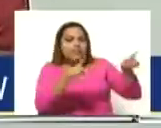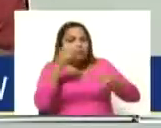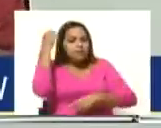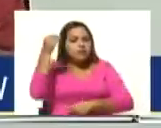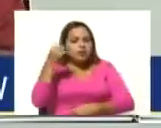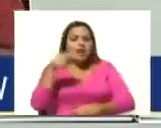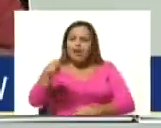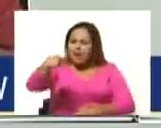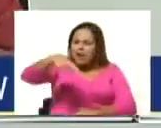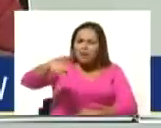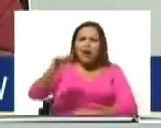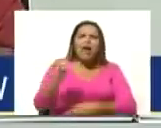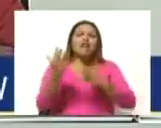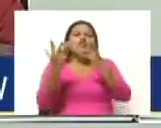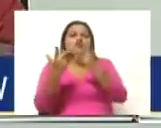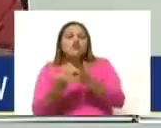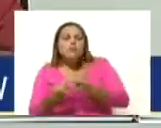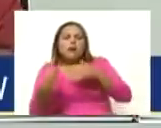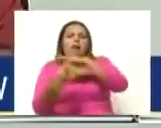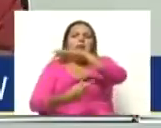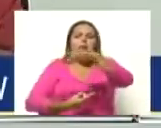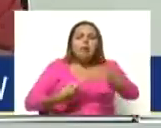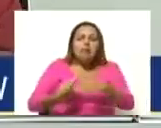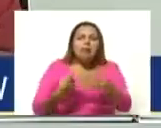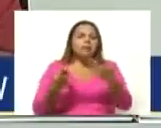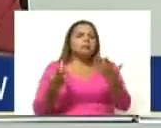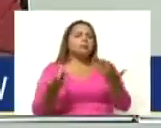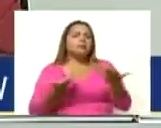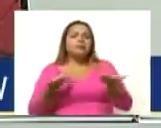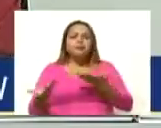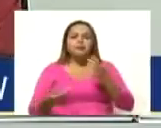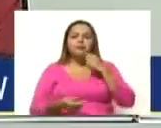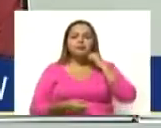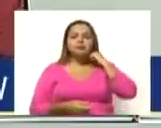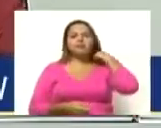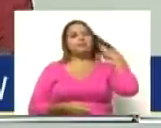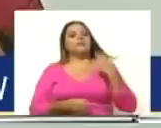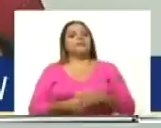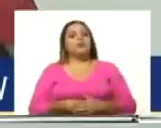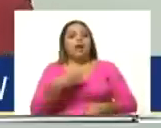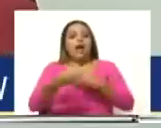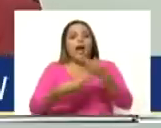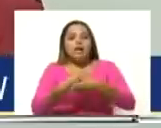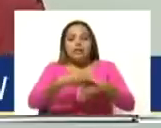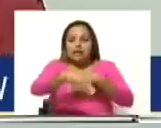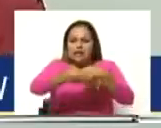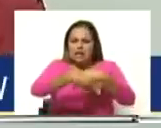Ellos tienen números y evaluaciones y tienen, ¿cómo se llama esto? Que evalúan en las redes,